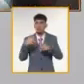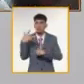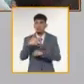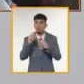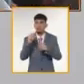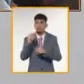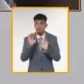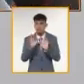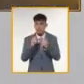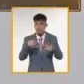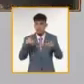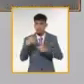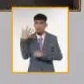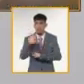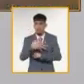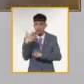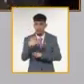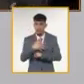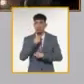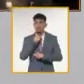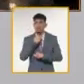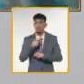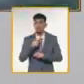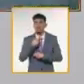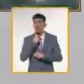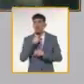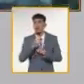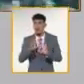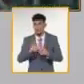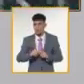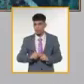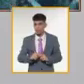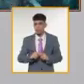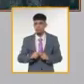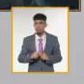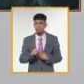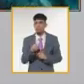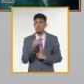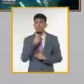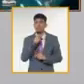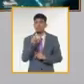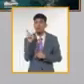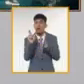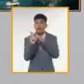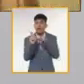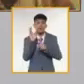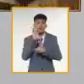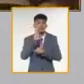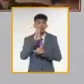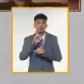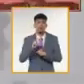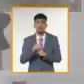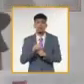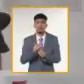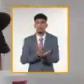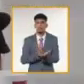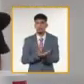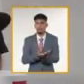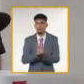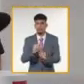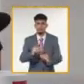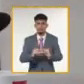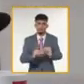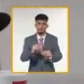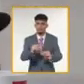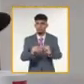una forma de hablar. O sea, yo voy a poner el ejemplo de lo vulgar. Lo vulgar, por ejemplo, es algo que evoluciona en la